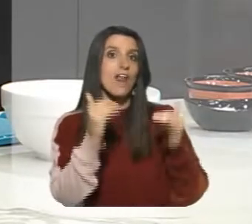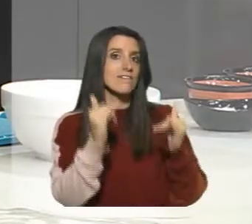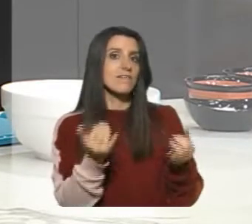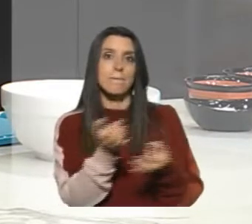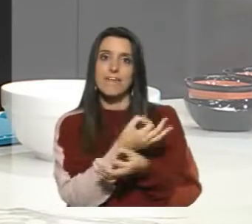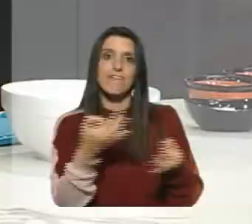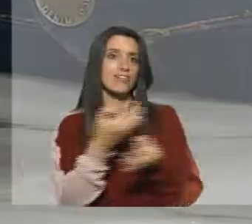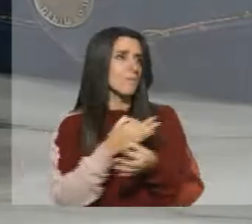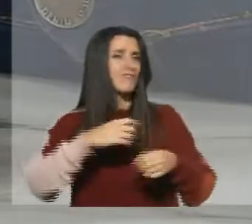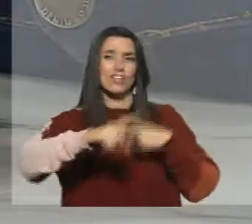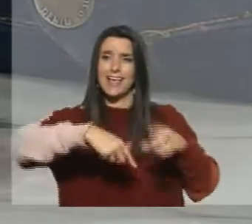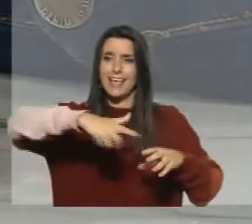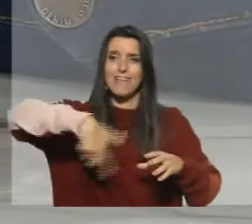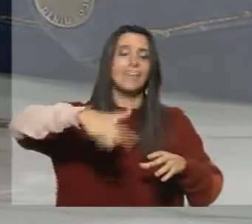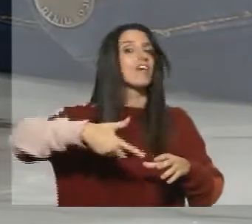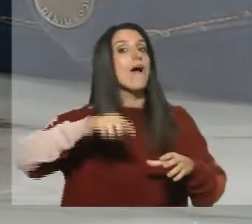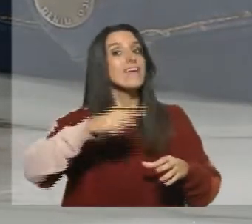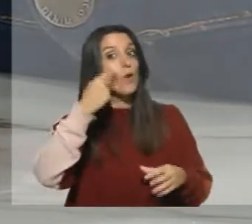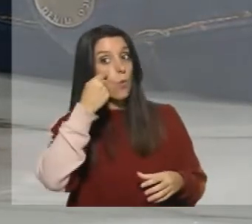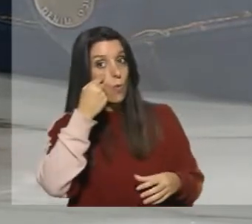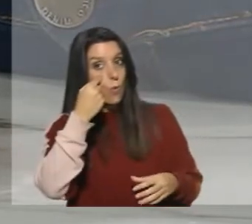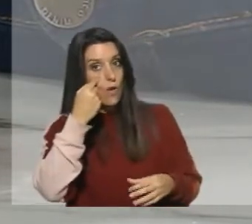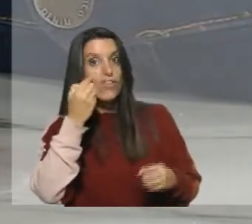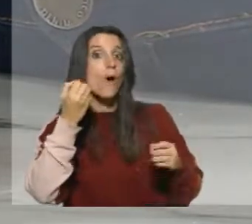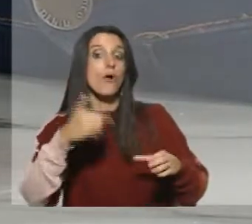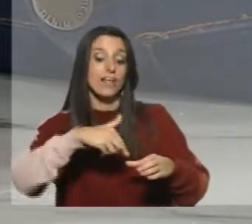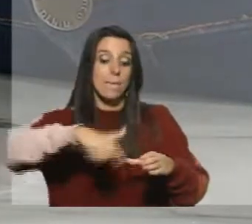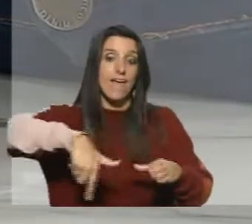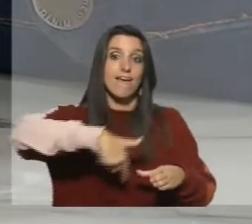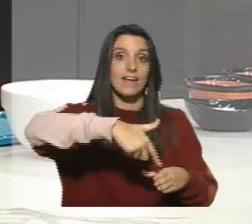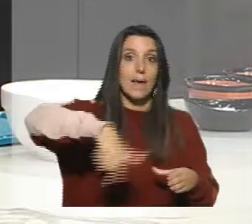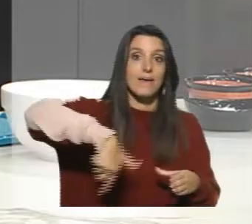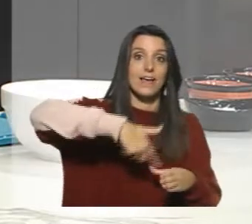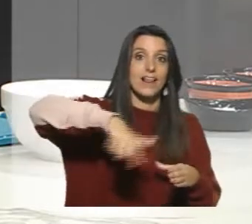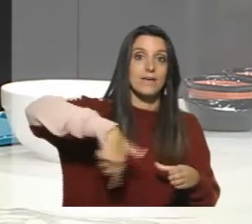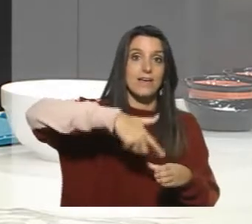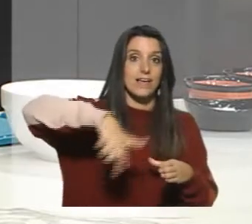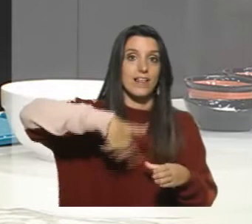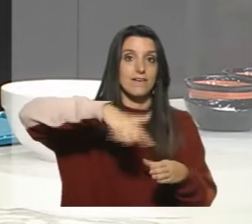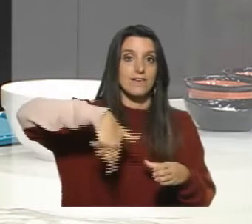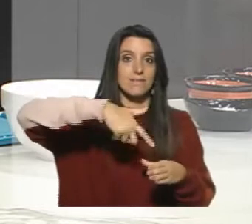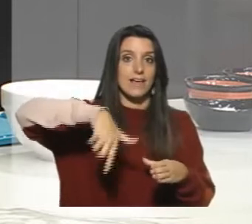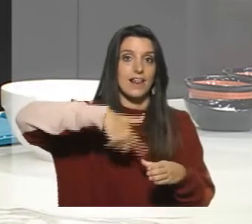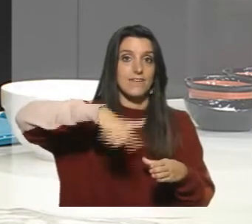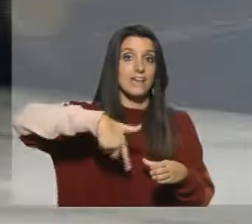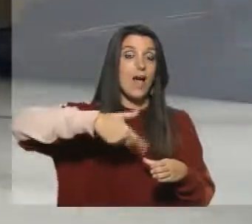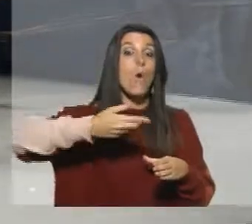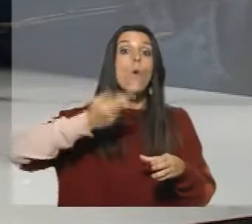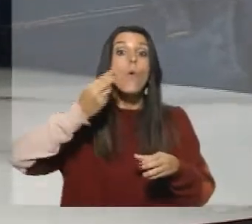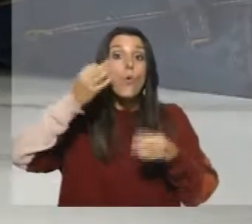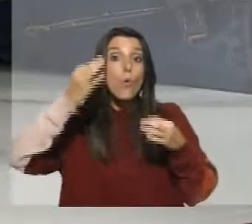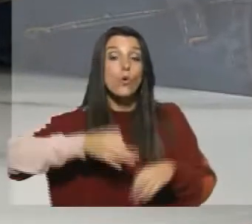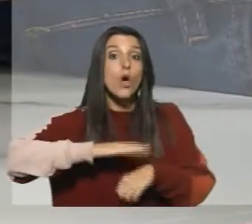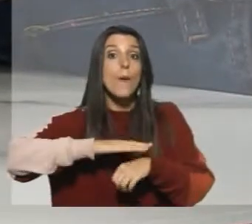perfecto, seguís. Ahí es cuando tenés que tener cuidado, porque vos vas mezclando, Ahí se ve. Ahí se ve. Hasta que en un momento te va a